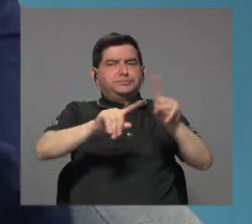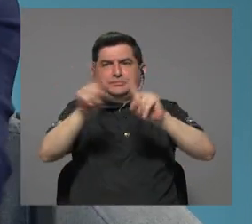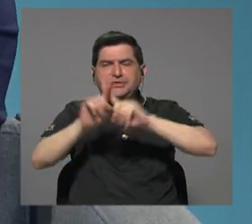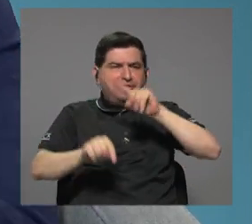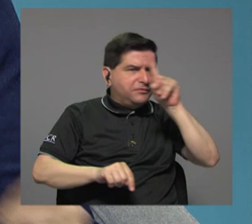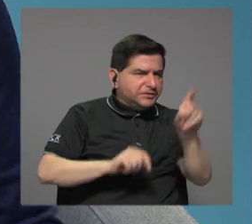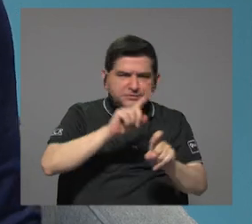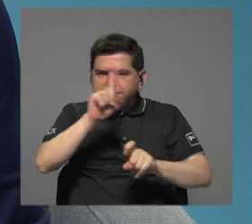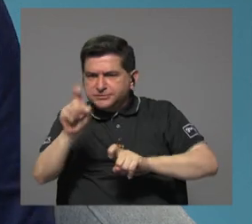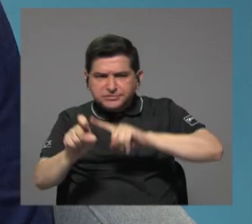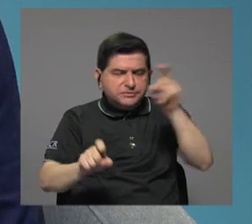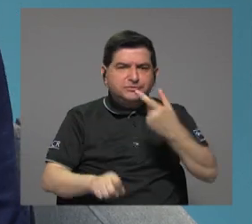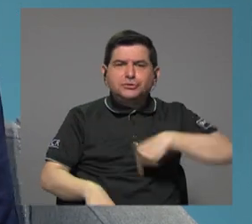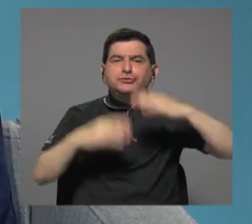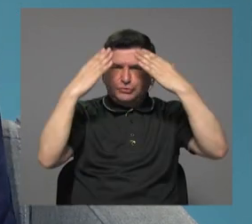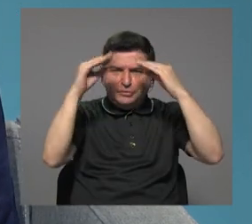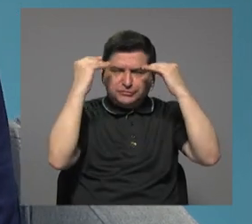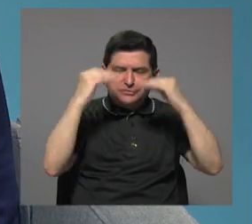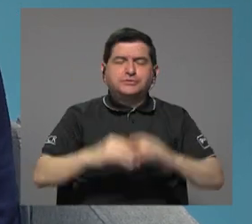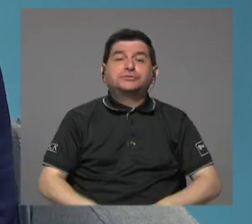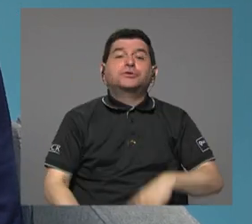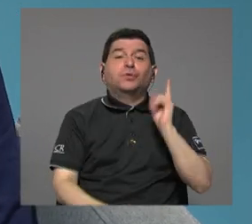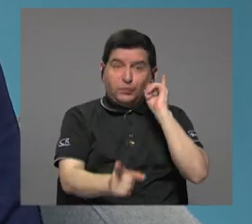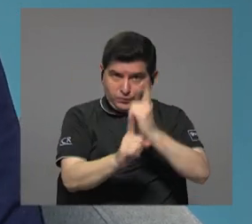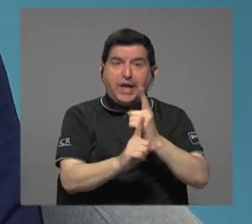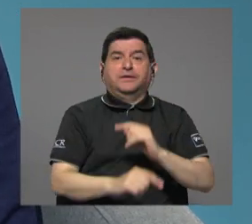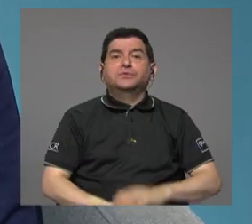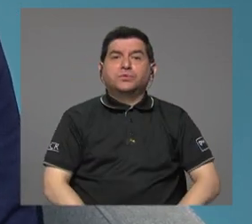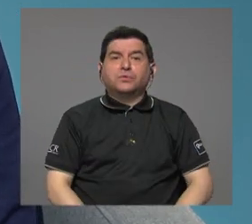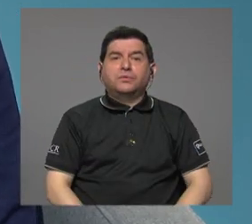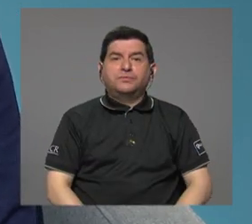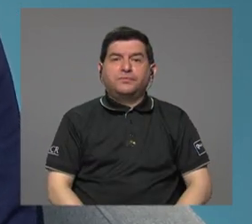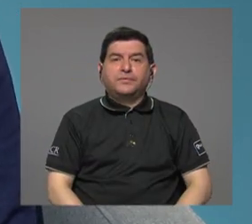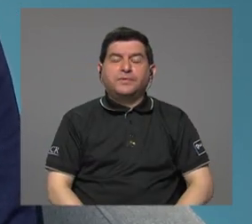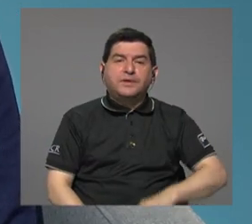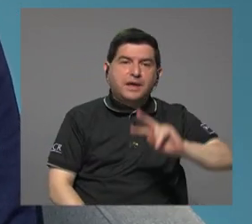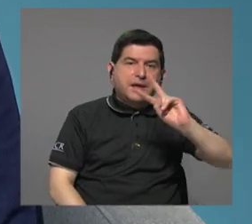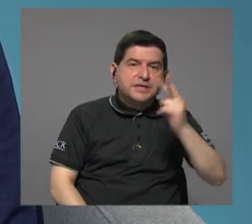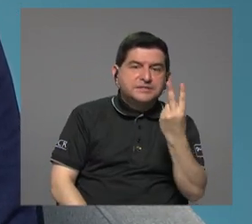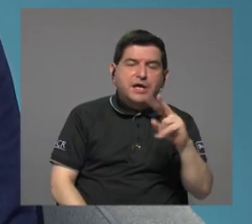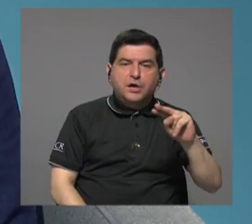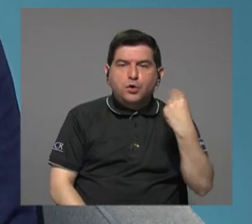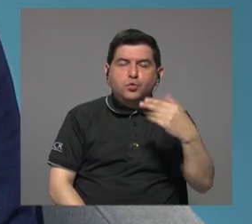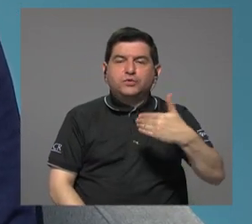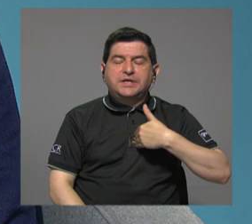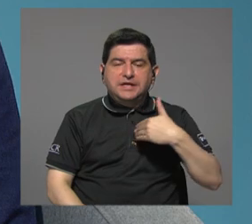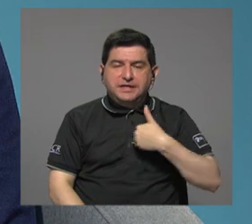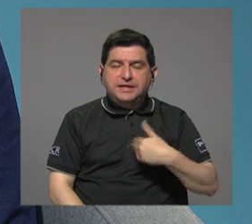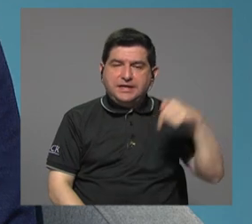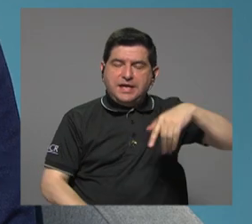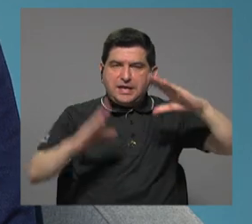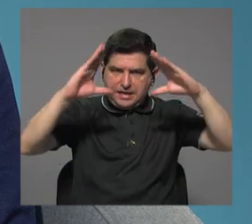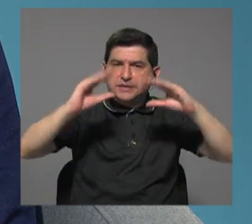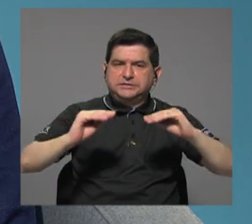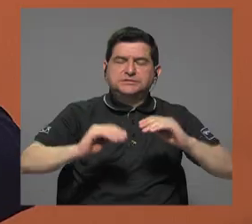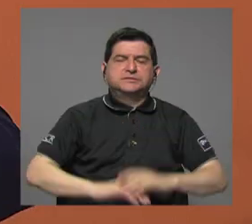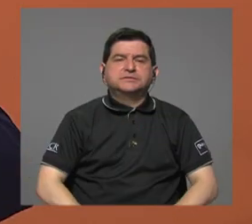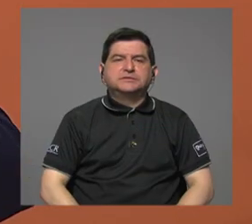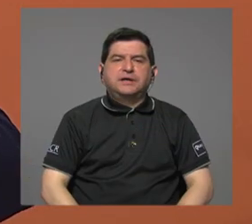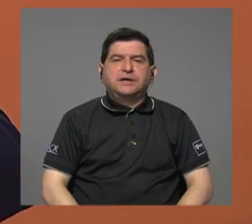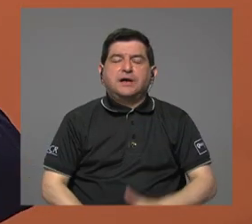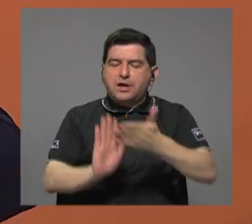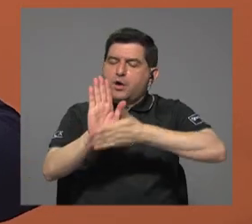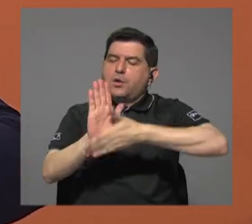encuestas sobre las cuales vamos a estar informando por supuesto entonces vamos a pasar a la segunda noticia que tenemos en esta noche y es justamente la